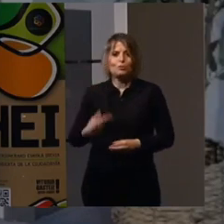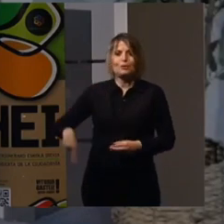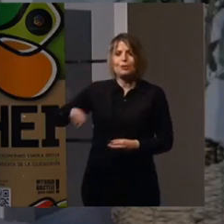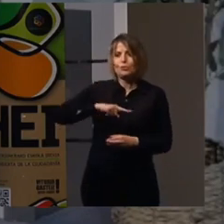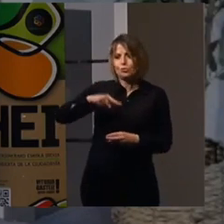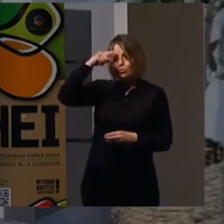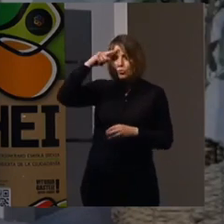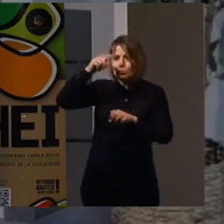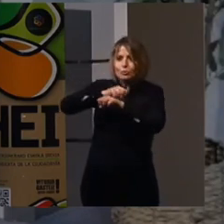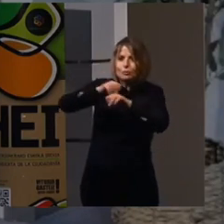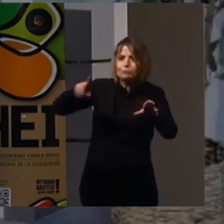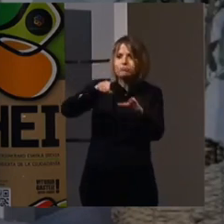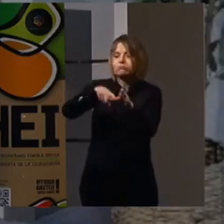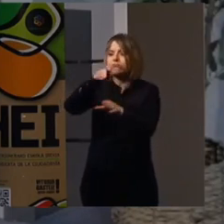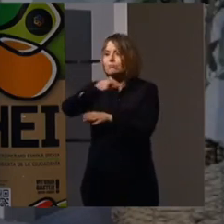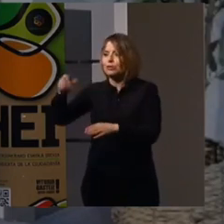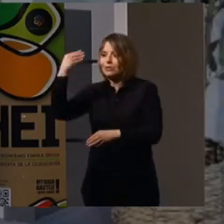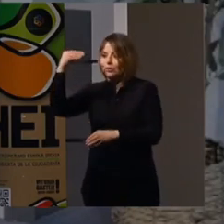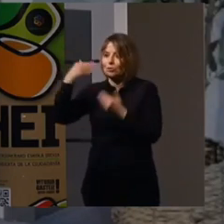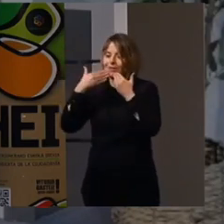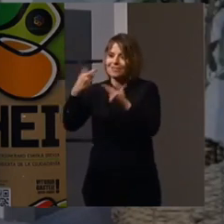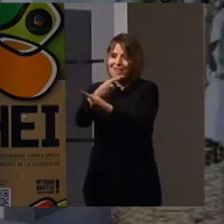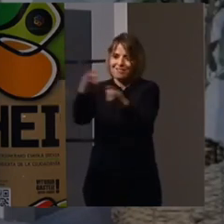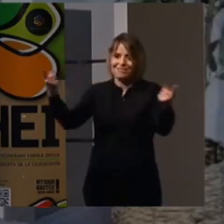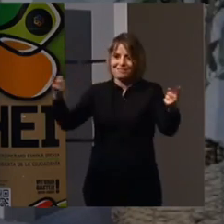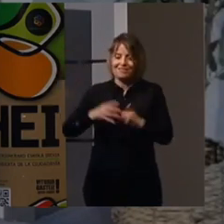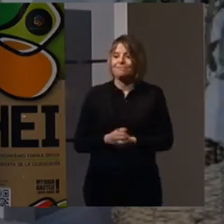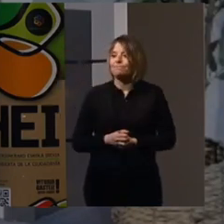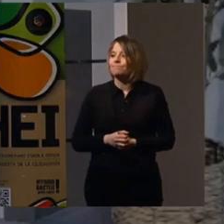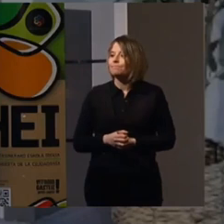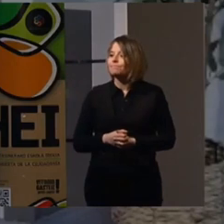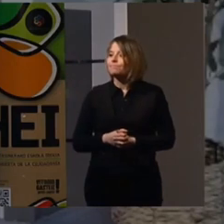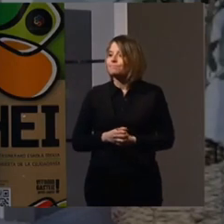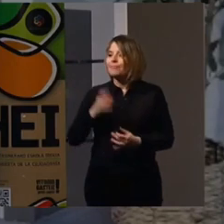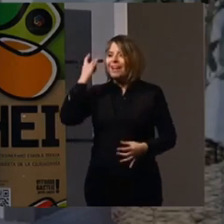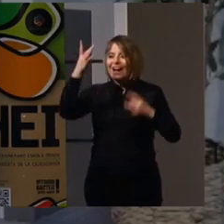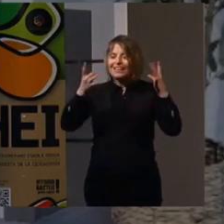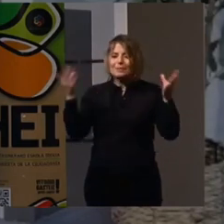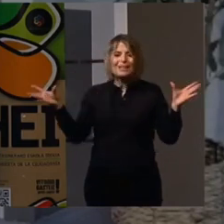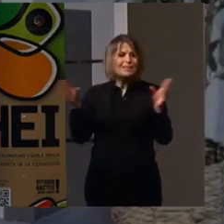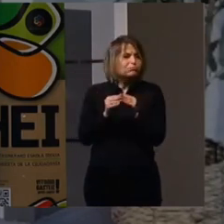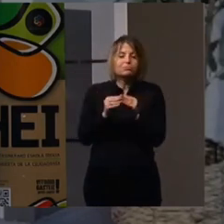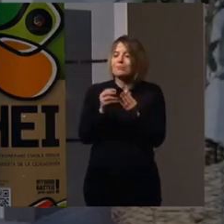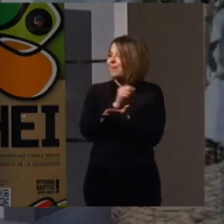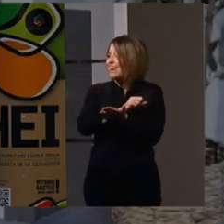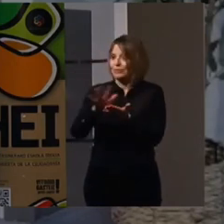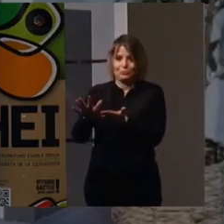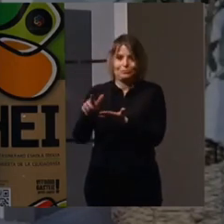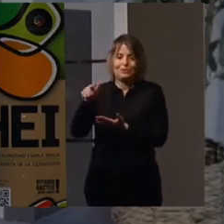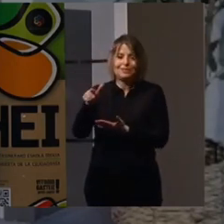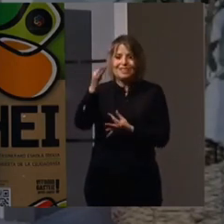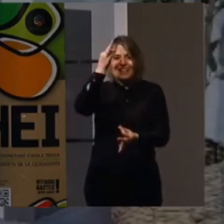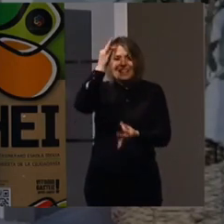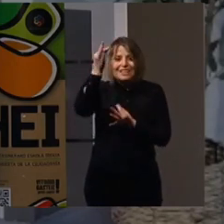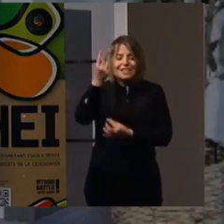esta cultura también participativa a los jóvenes. Eskerrik asko, Arantxa. Bueno, todas las actividades son gratuitas y la información